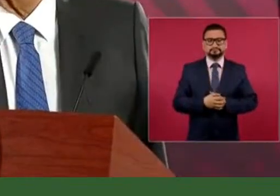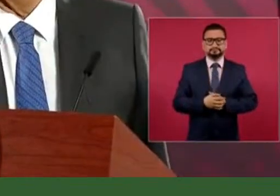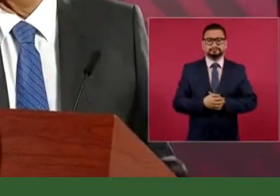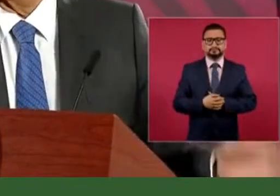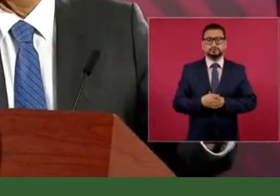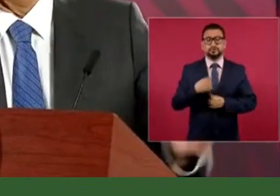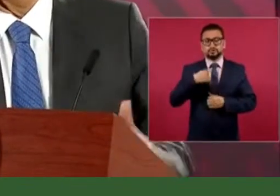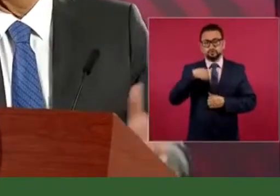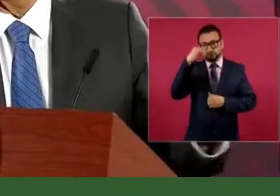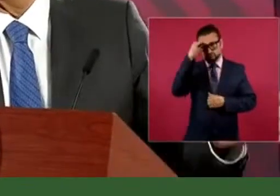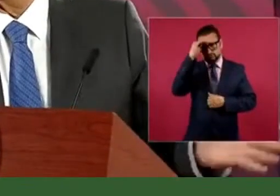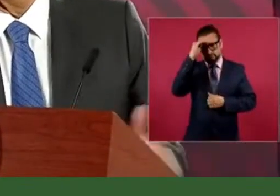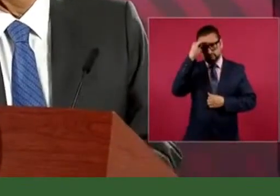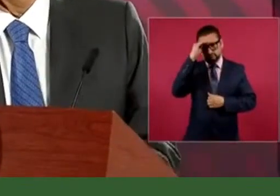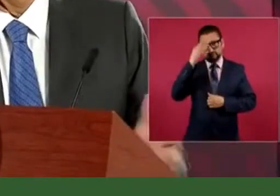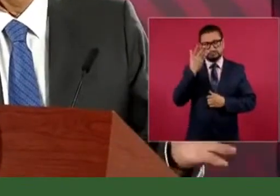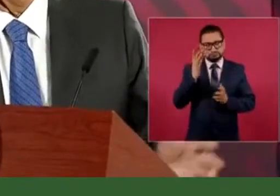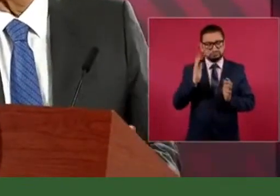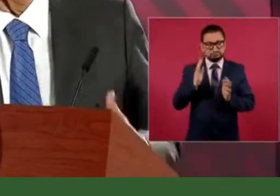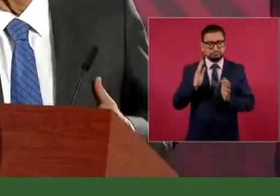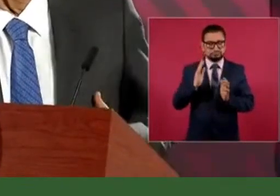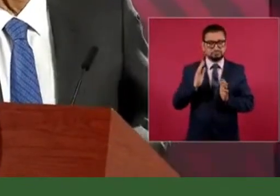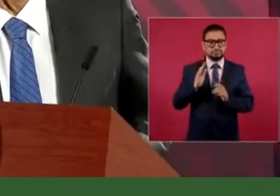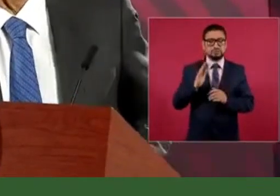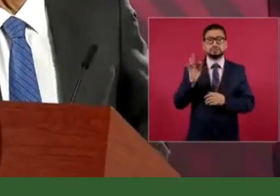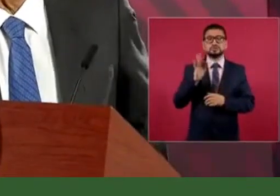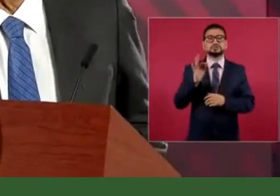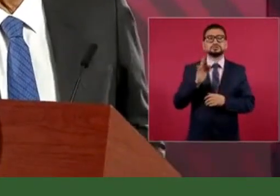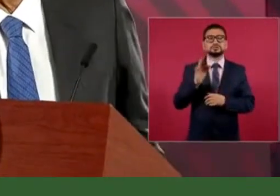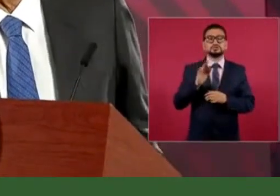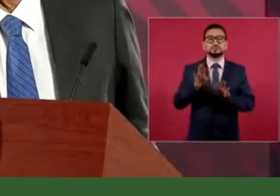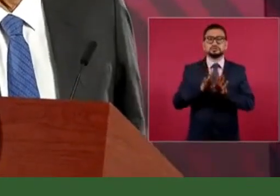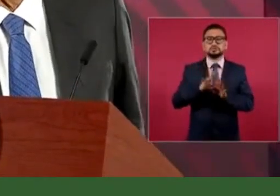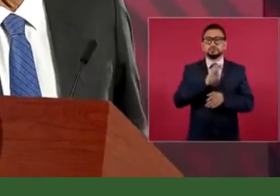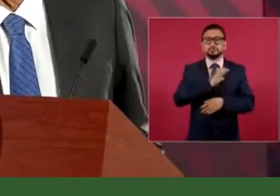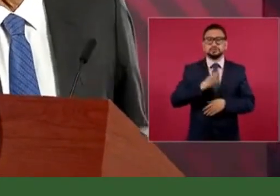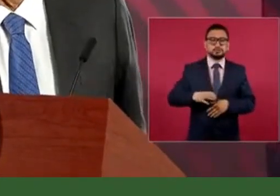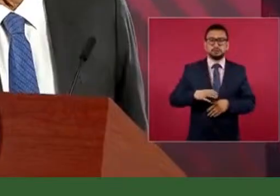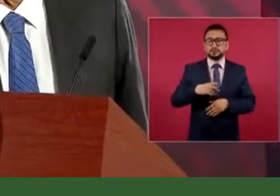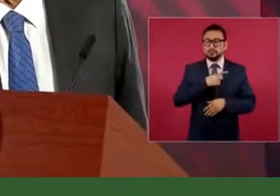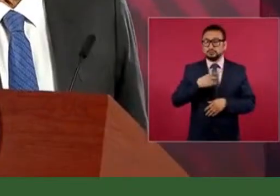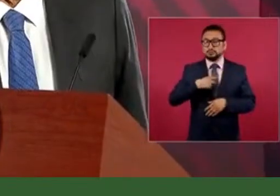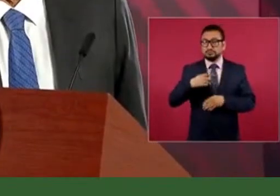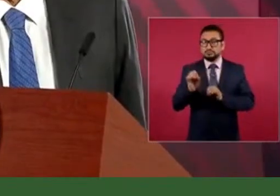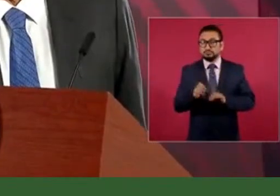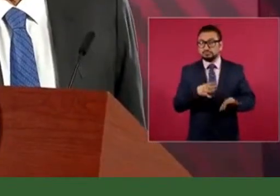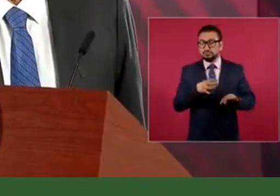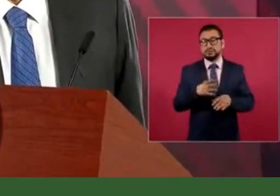Pensé de que como iban a ser candidatos tenían que dejar